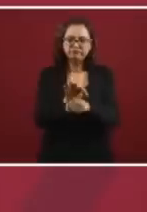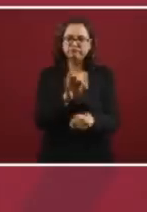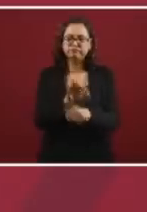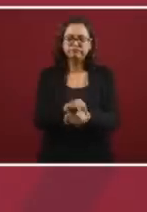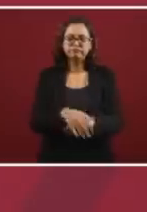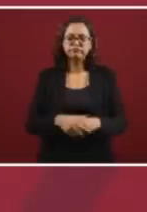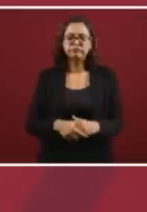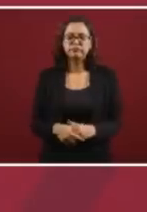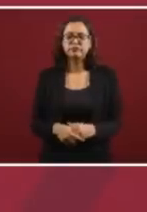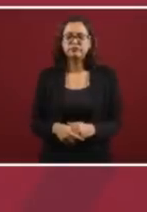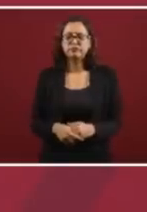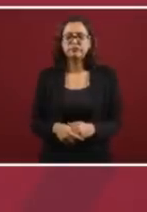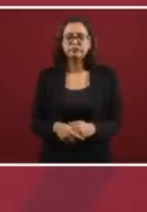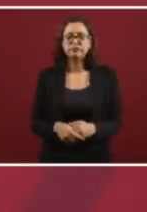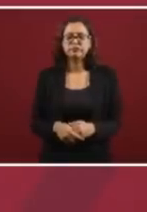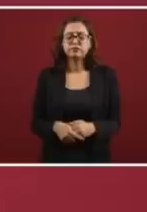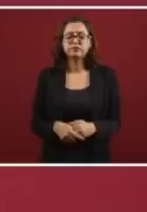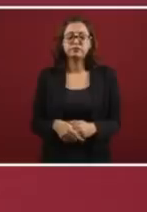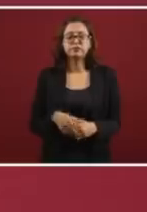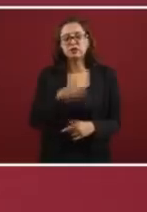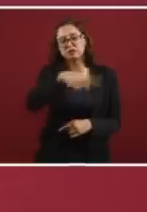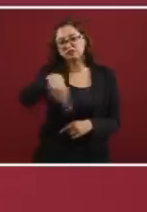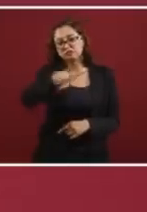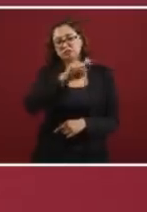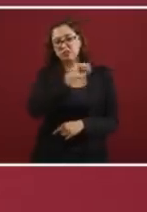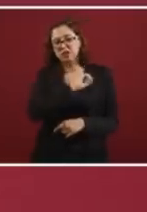este le quita la vida